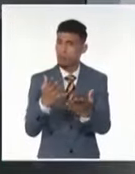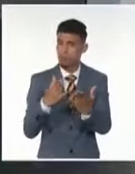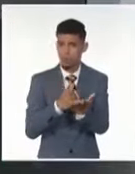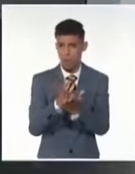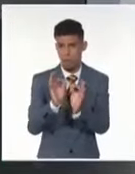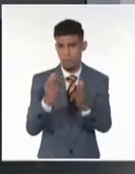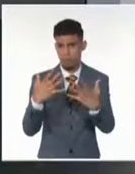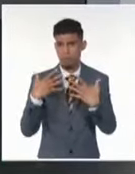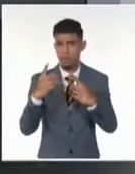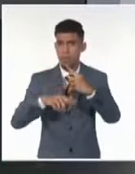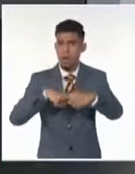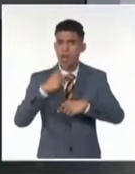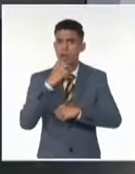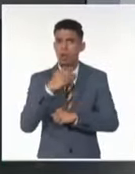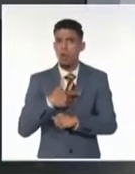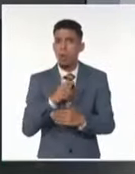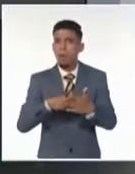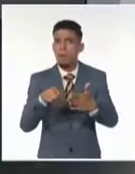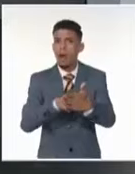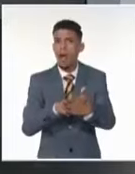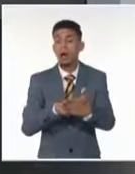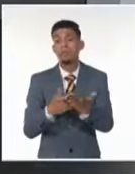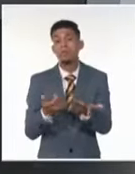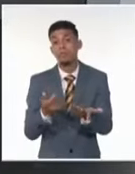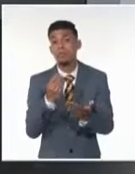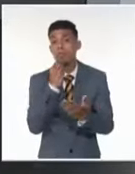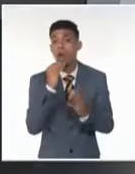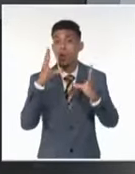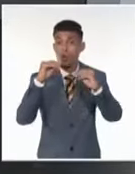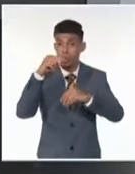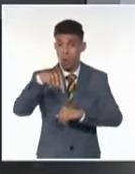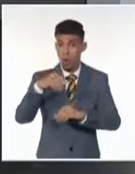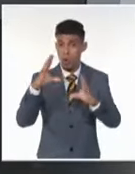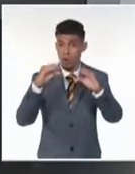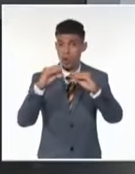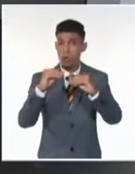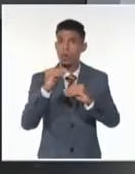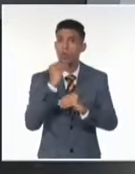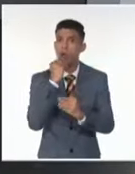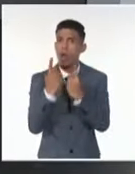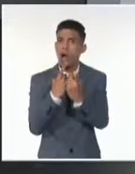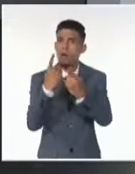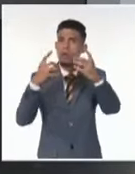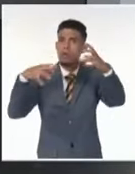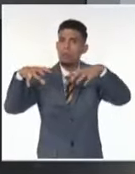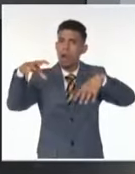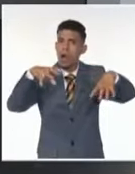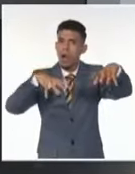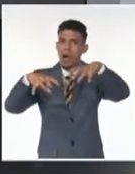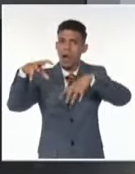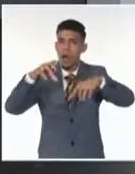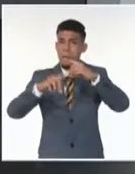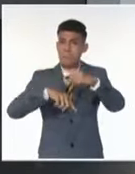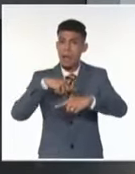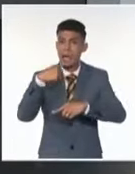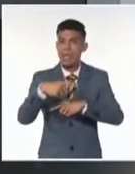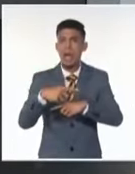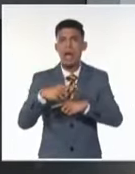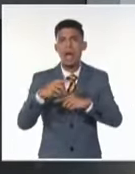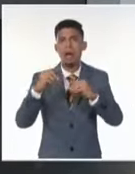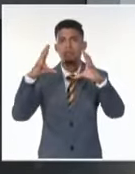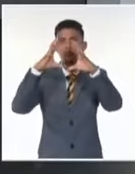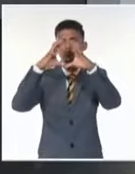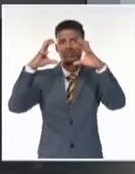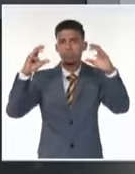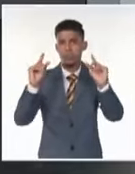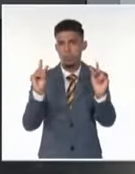el día de mañana, aunque todavía la noche podemos tener, de la noche de hoy podemos tener algún chubasco, alguna tormenta eléctrica, va a ser de predominio de poca nubosidad al